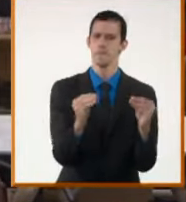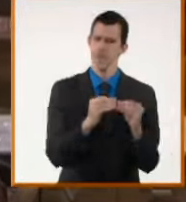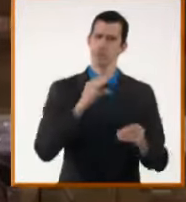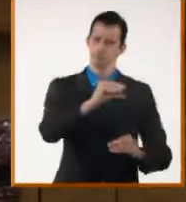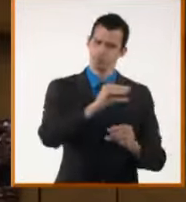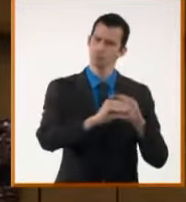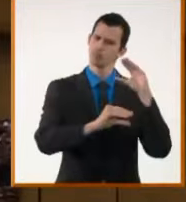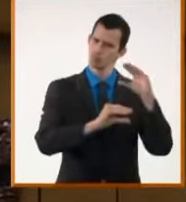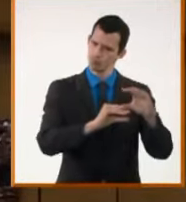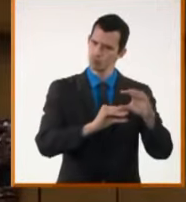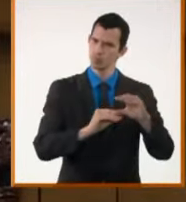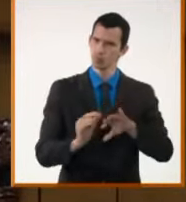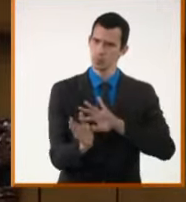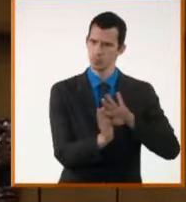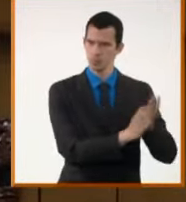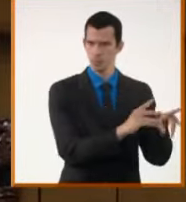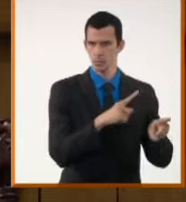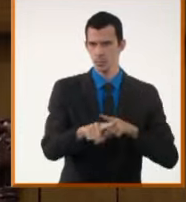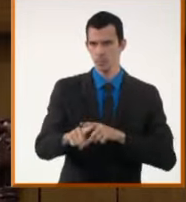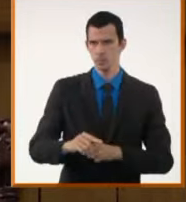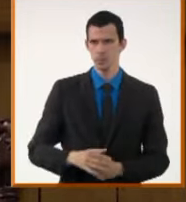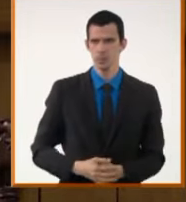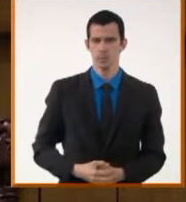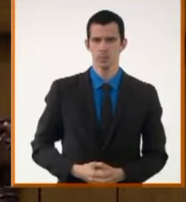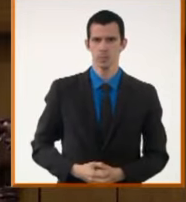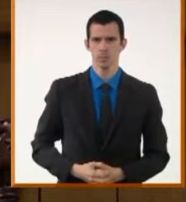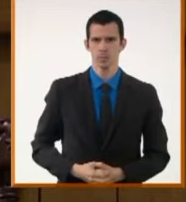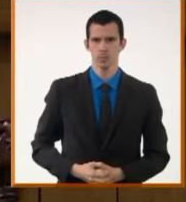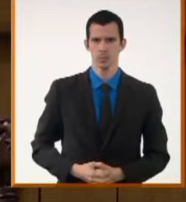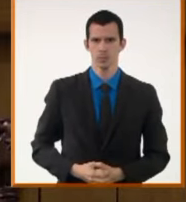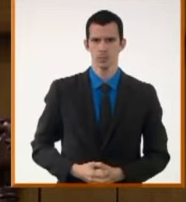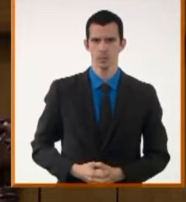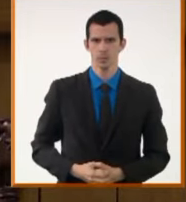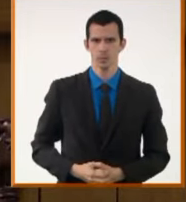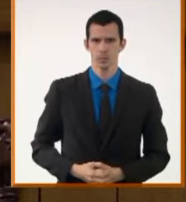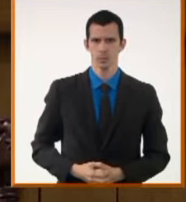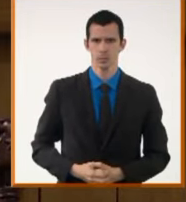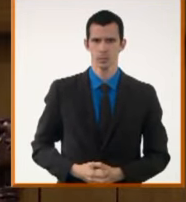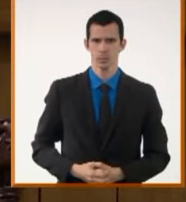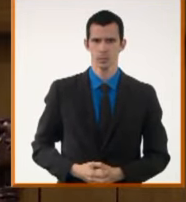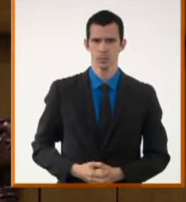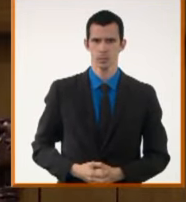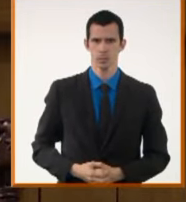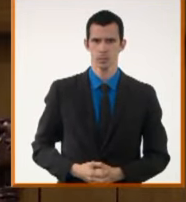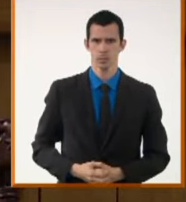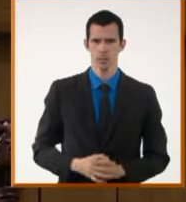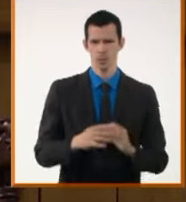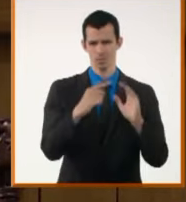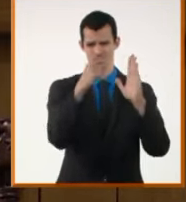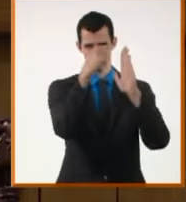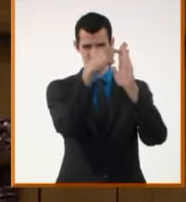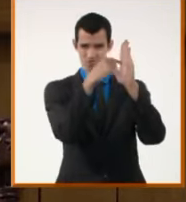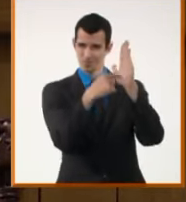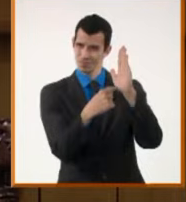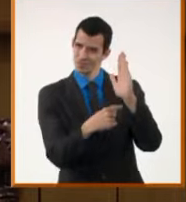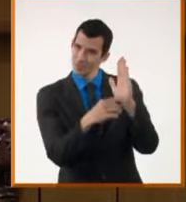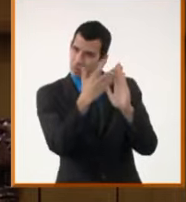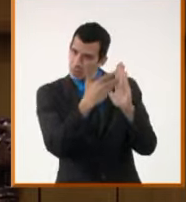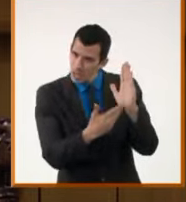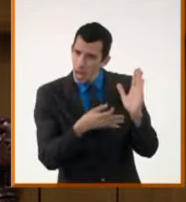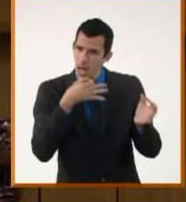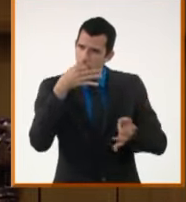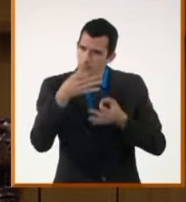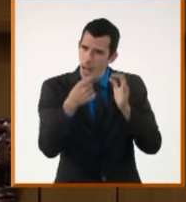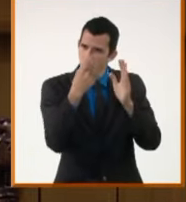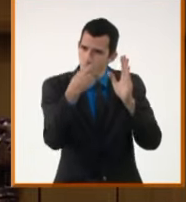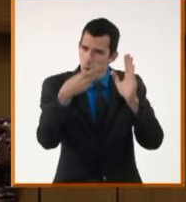tenemos que seguir en la implementación de estas medidas que han sido analizadas previamente en el Buró Político y